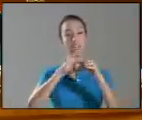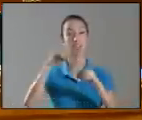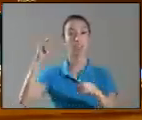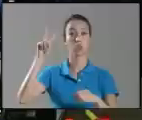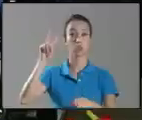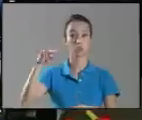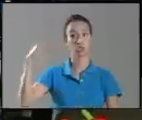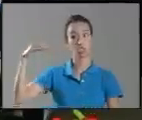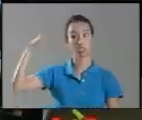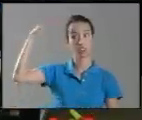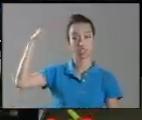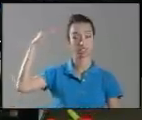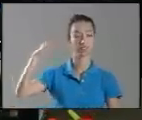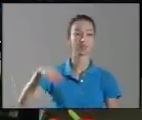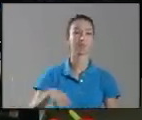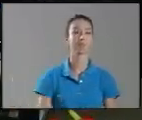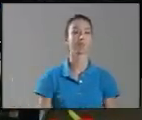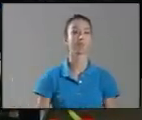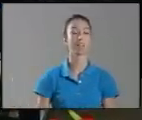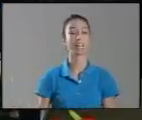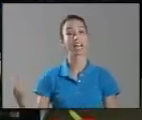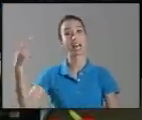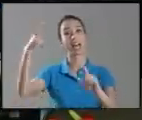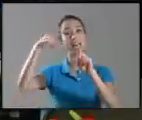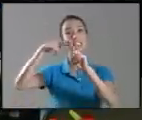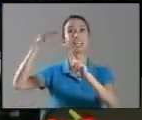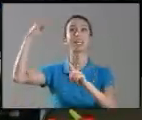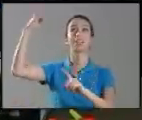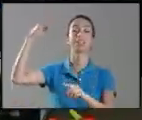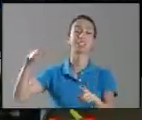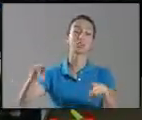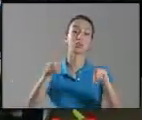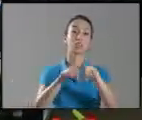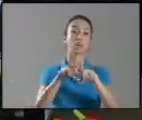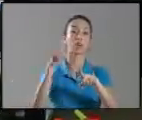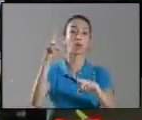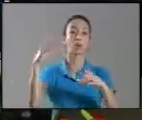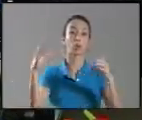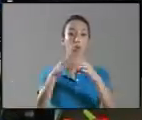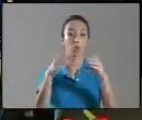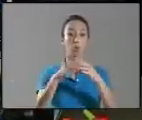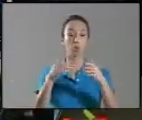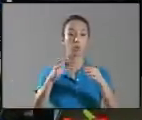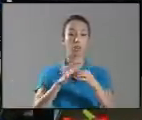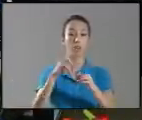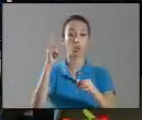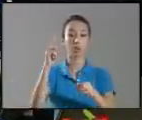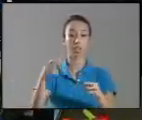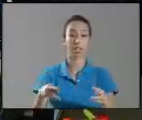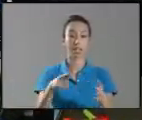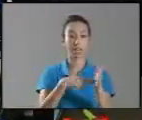casa de 2 pisos, estaba bastante altita. Y